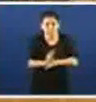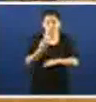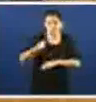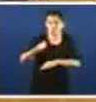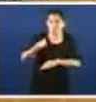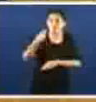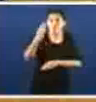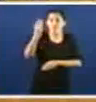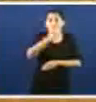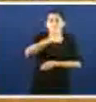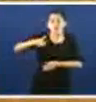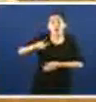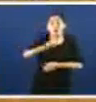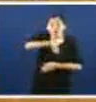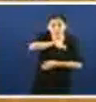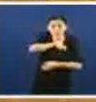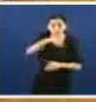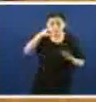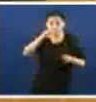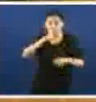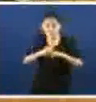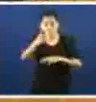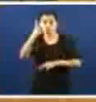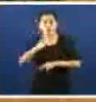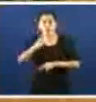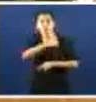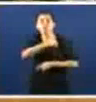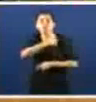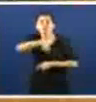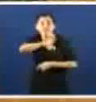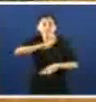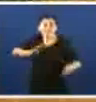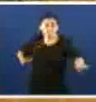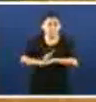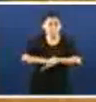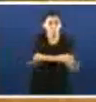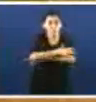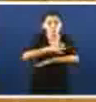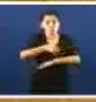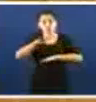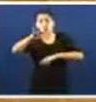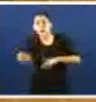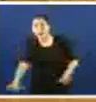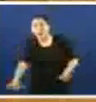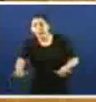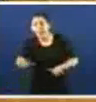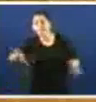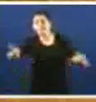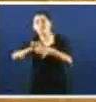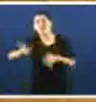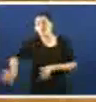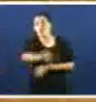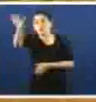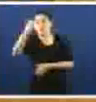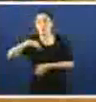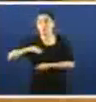España, porque non pode financiar os gobernos, nin na Unión Europea. Por eso, precisamente, a Unión Europea é un enxendro incluso dentro do seu